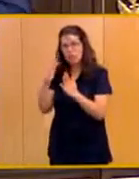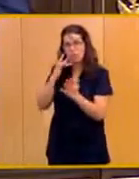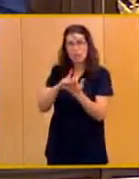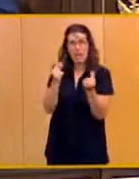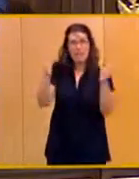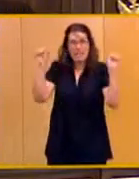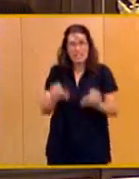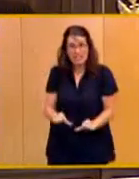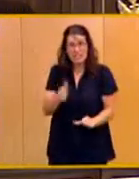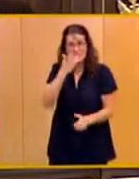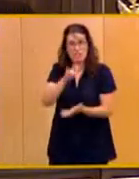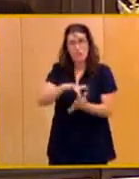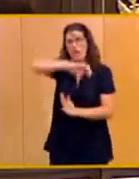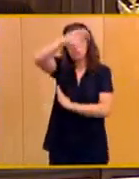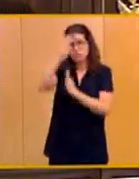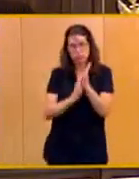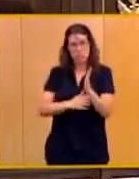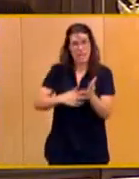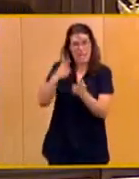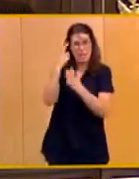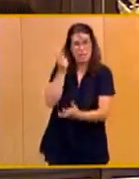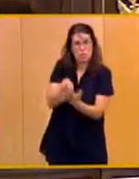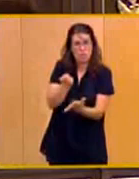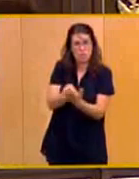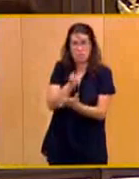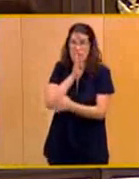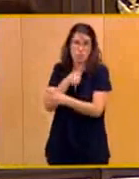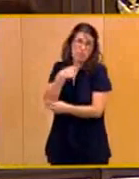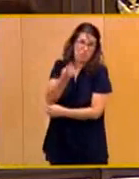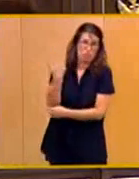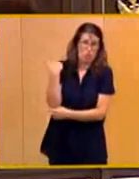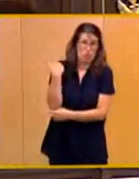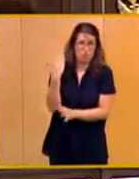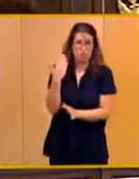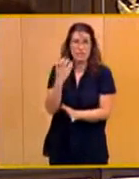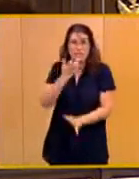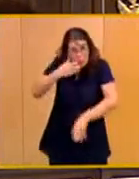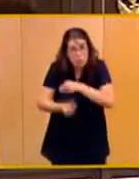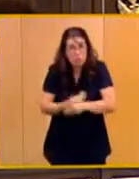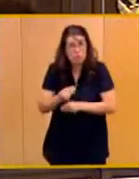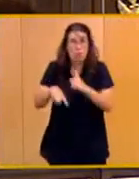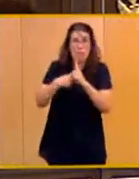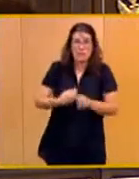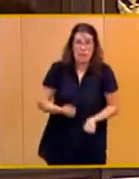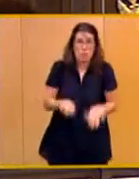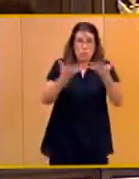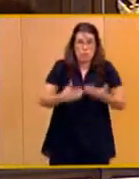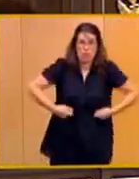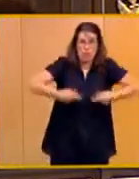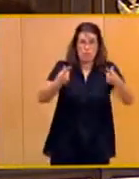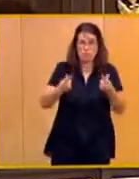masivas de impuestos, como ha promovido, a la vez que aumentos de gasto en sus medidas que propone aquí,